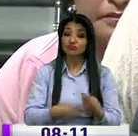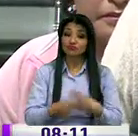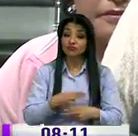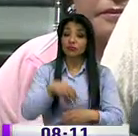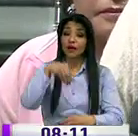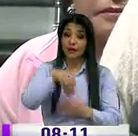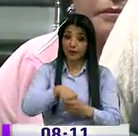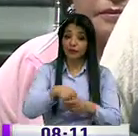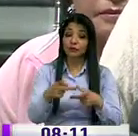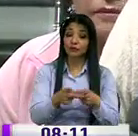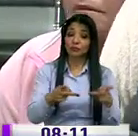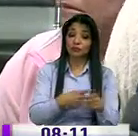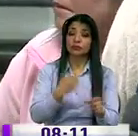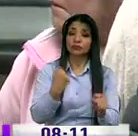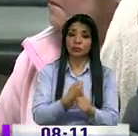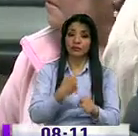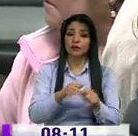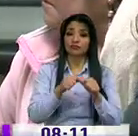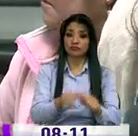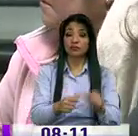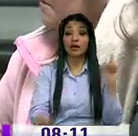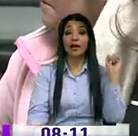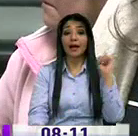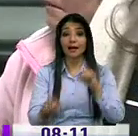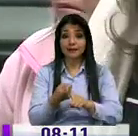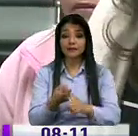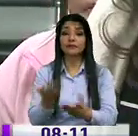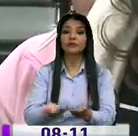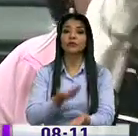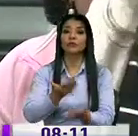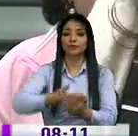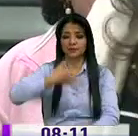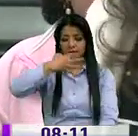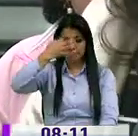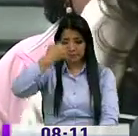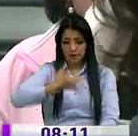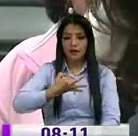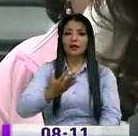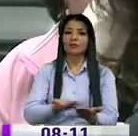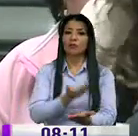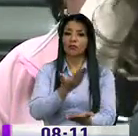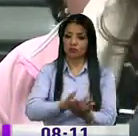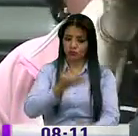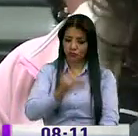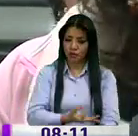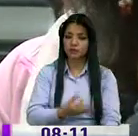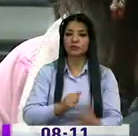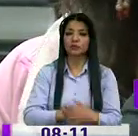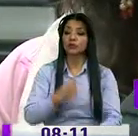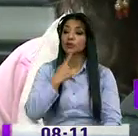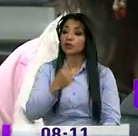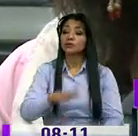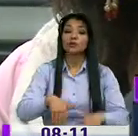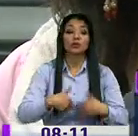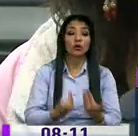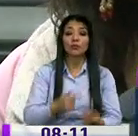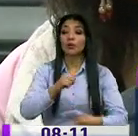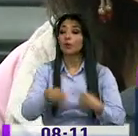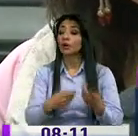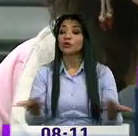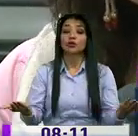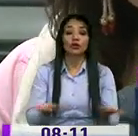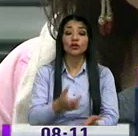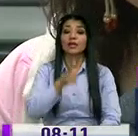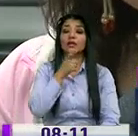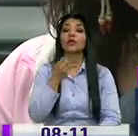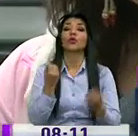sus puestos de trabajo hasta que haya una propuesta seria, un proyecto en firme, que nos digan cómo, cuándo, en dónde, con quién y